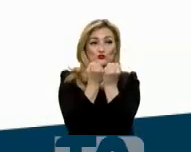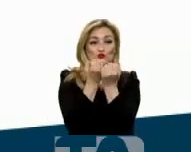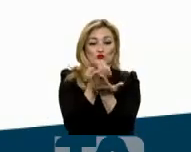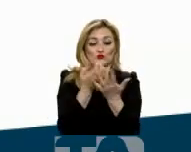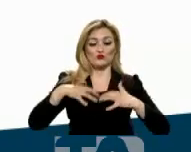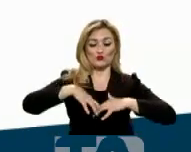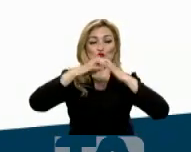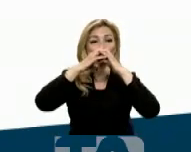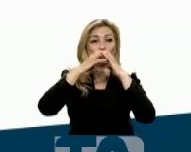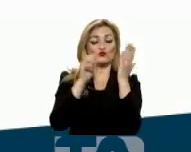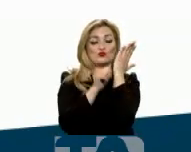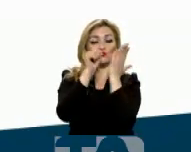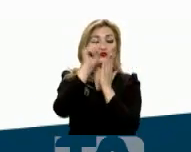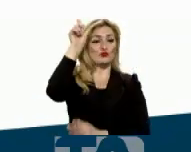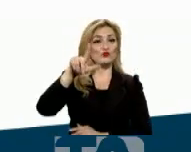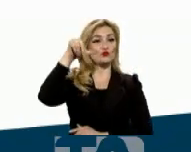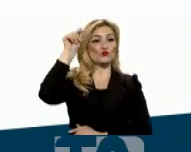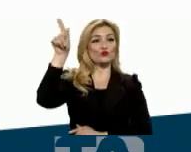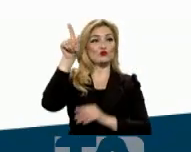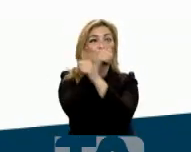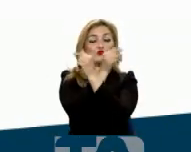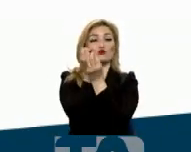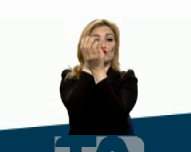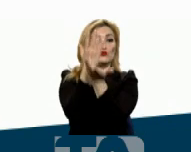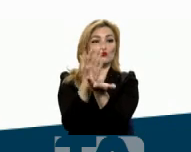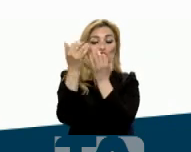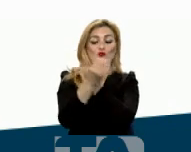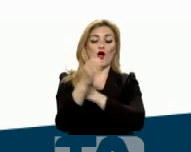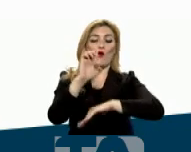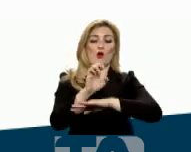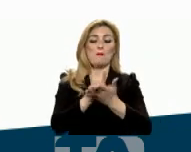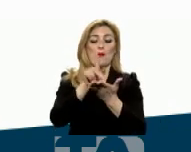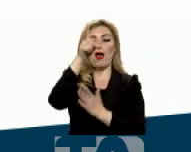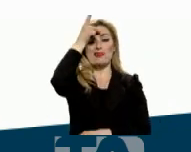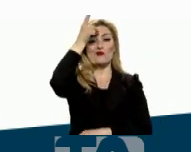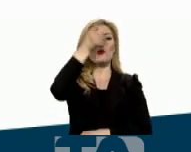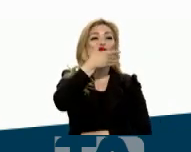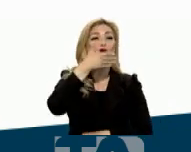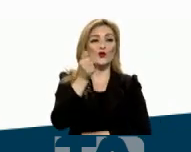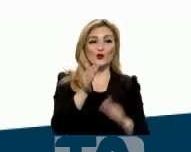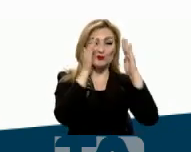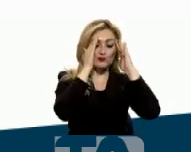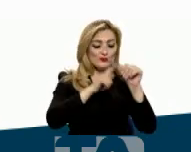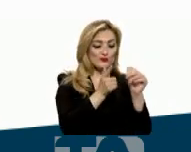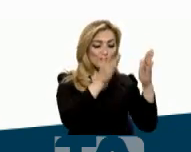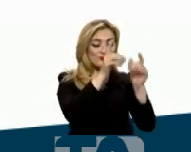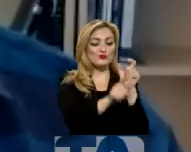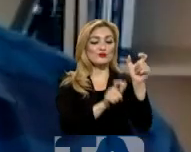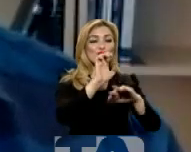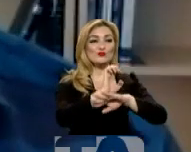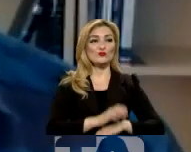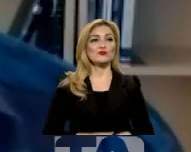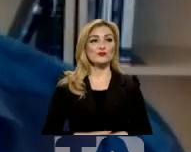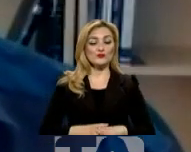de Gobierno, quien notificó que el país cumplirá sus obligaciones, pero en mejores condiciones para atender primero las necesidades de la población.